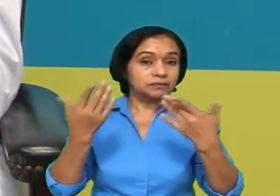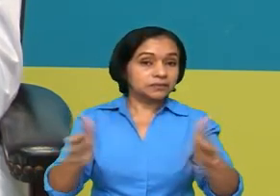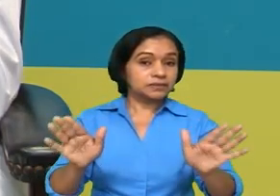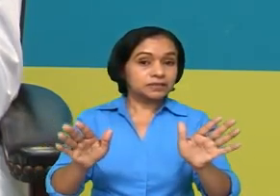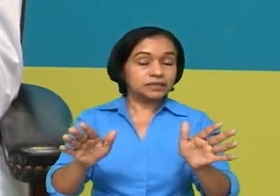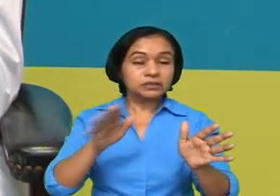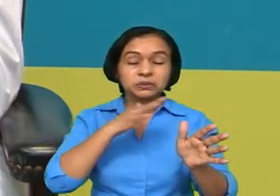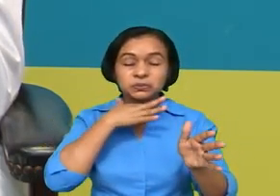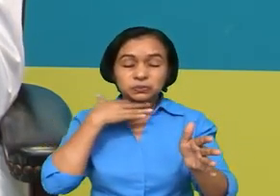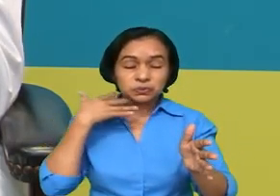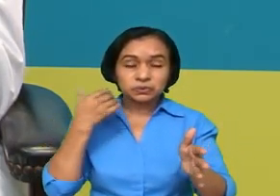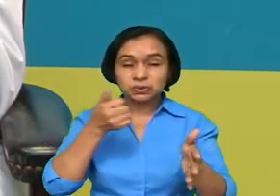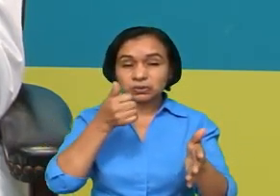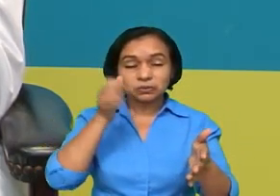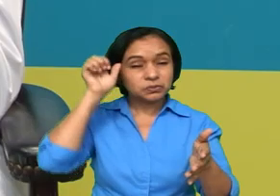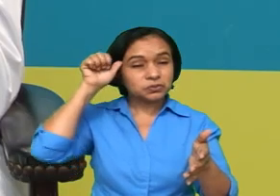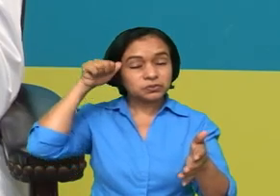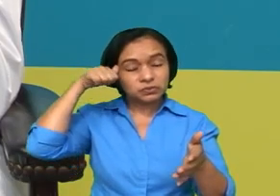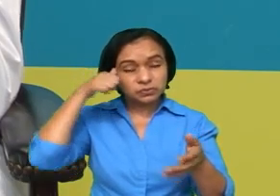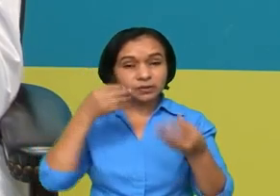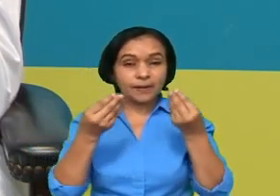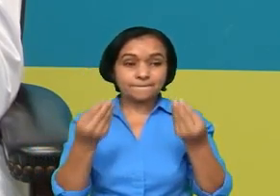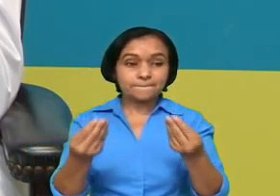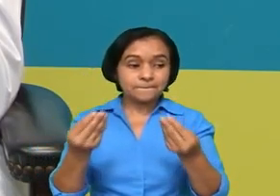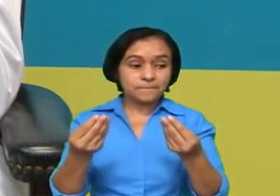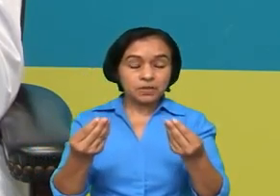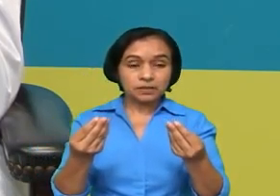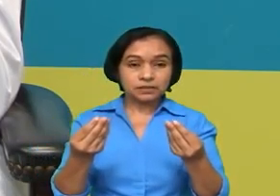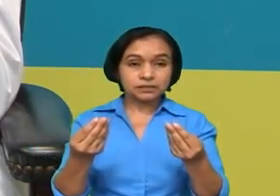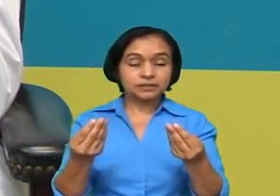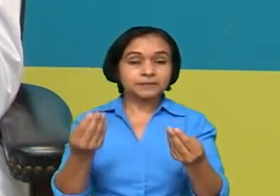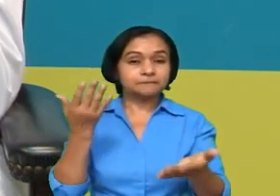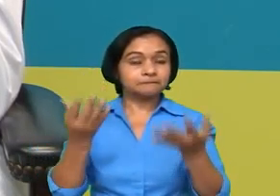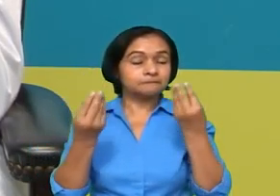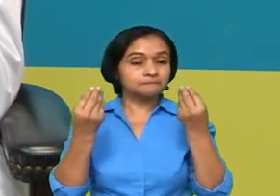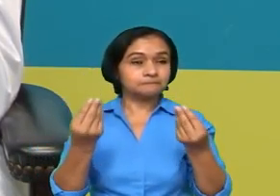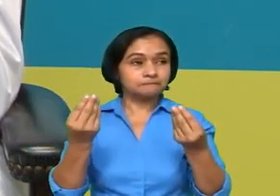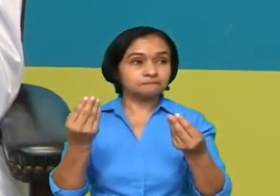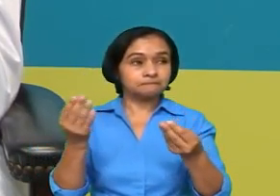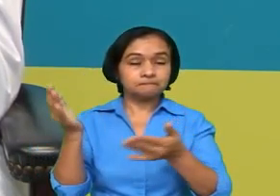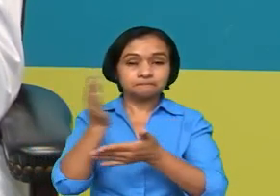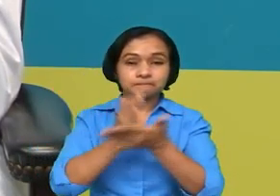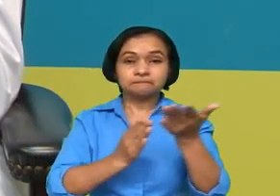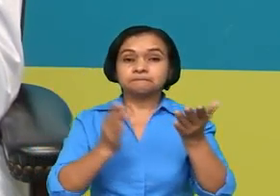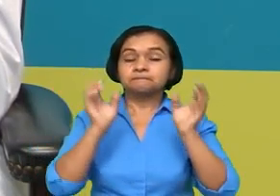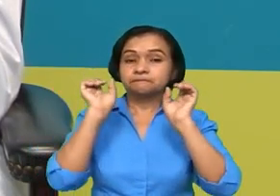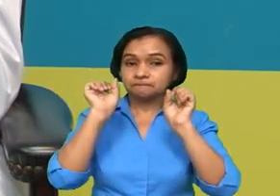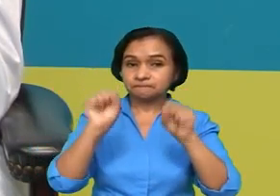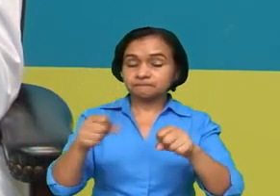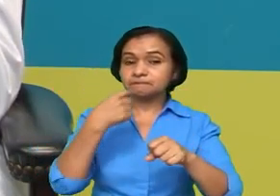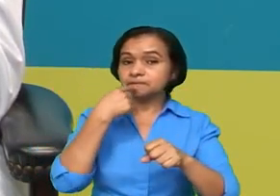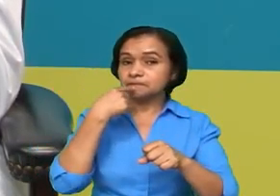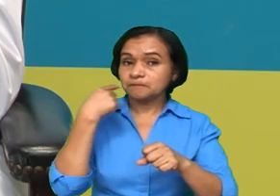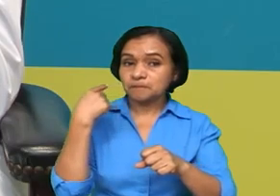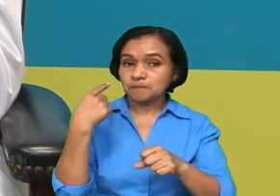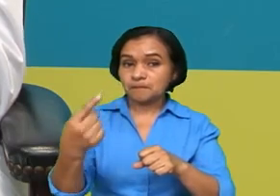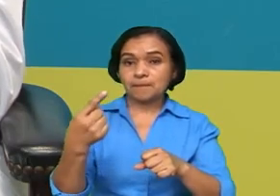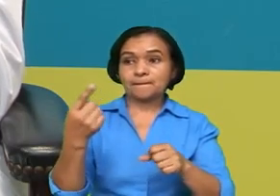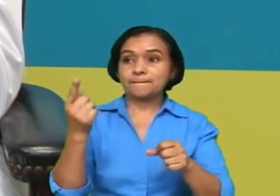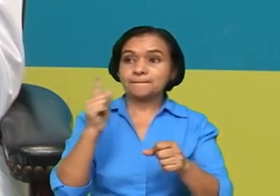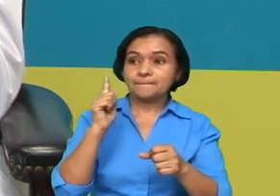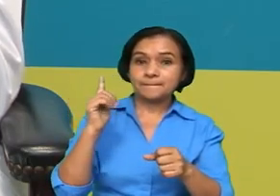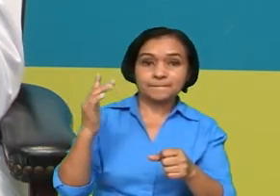está empapado, entonces pasa mucho tiempo, más de lo establecido de lo que debería pasar. Entonces